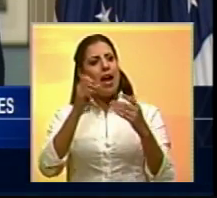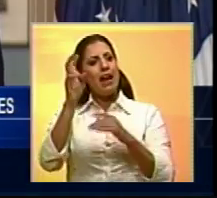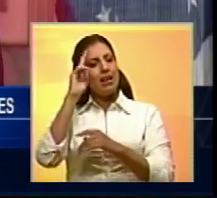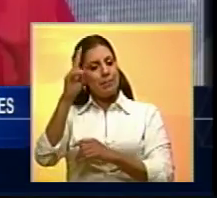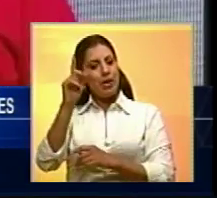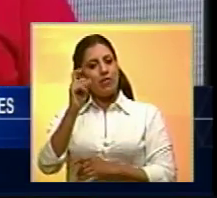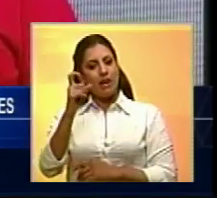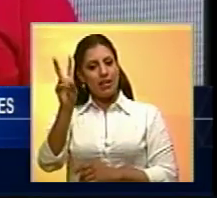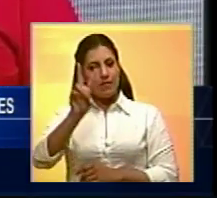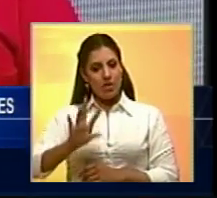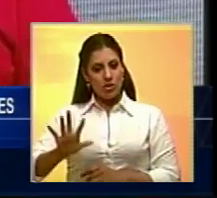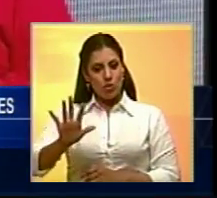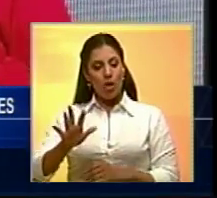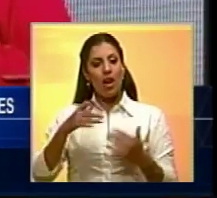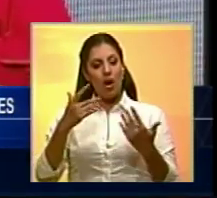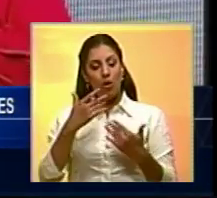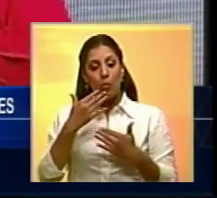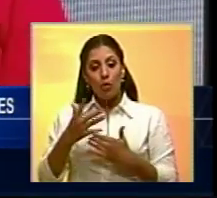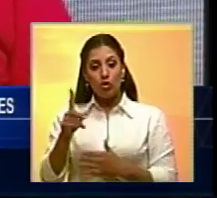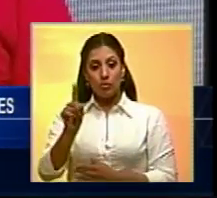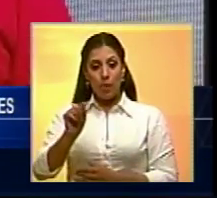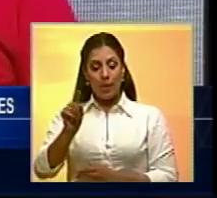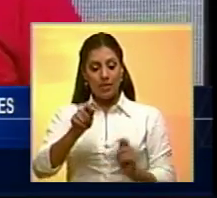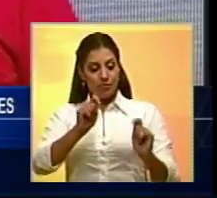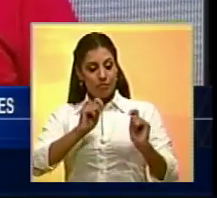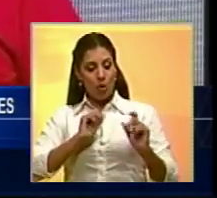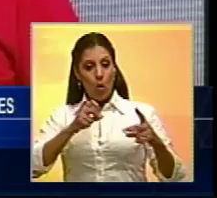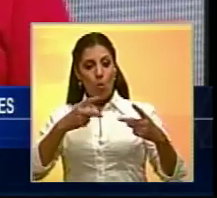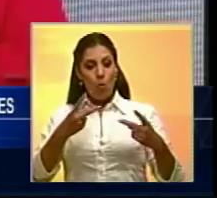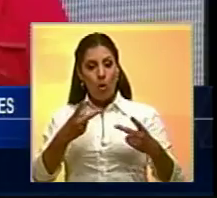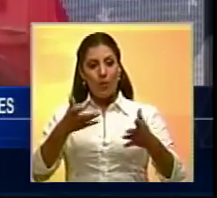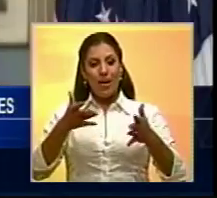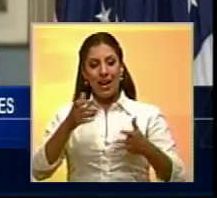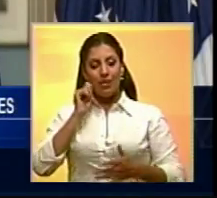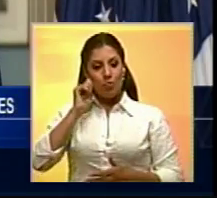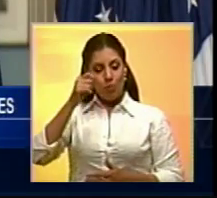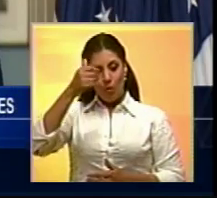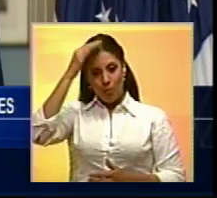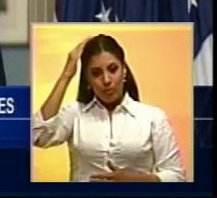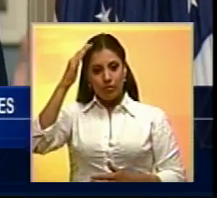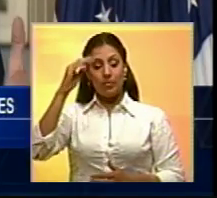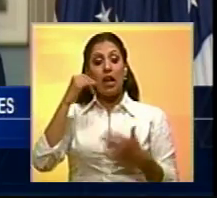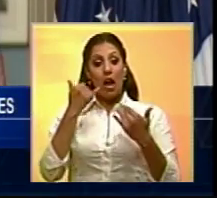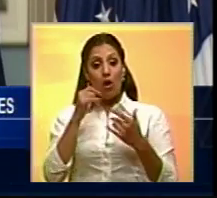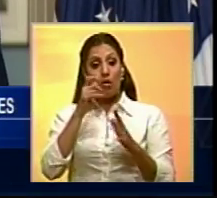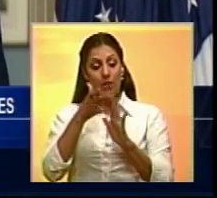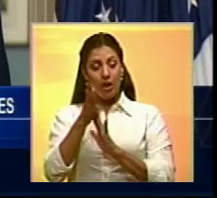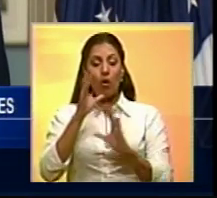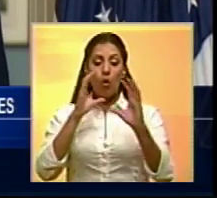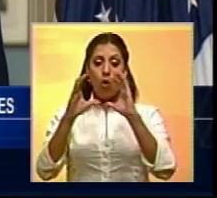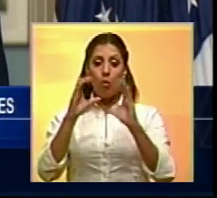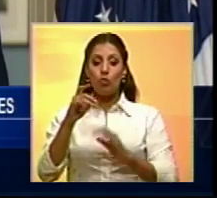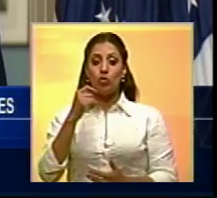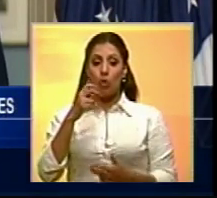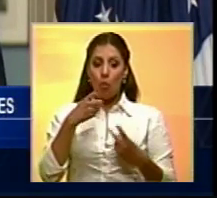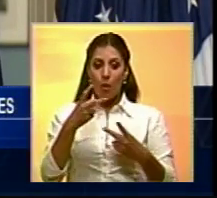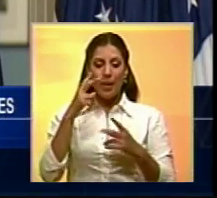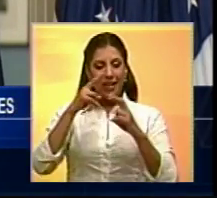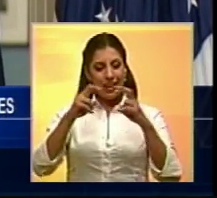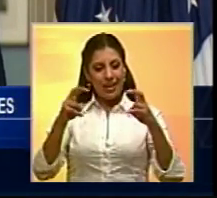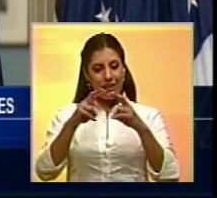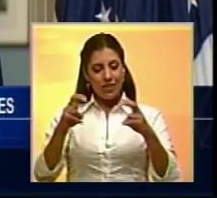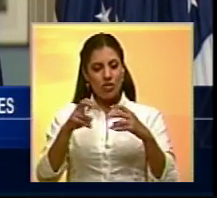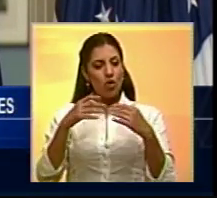nueva administración que en los próximos meses asumirá el mando tras el triunfo de Donald Trump. Kerry se comunicó con el mandatario para revisar